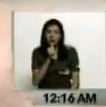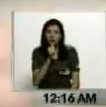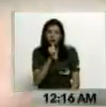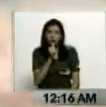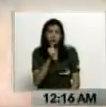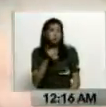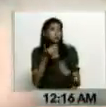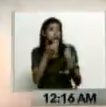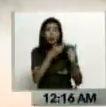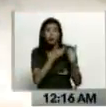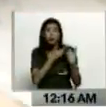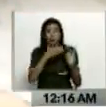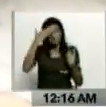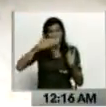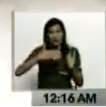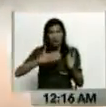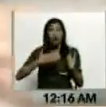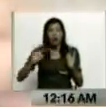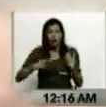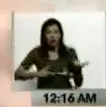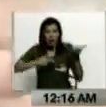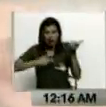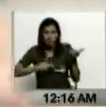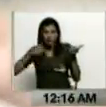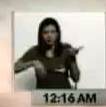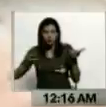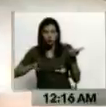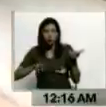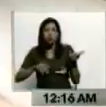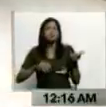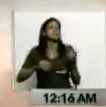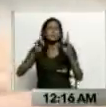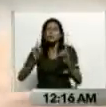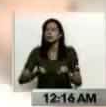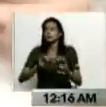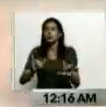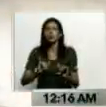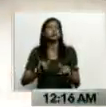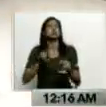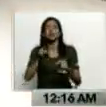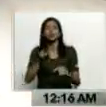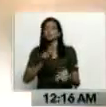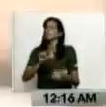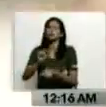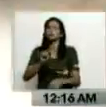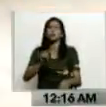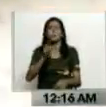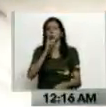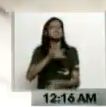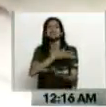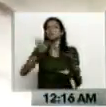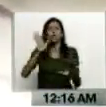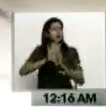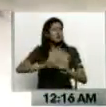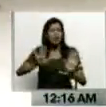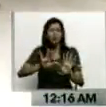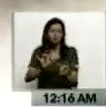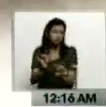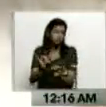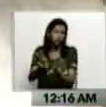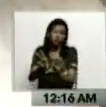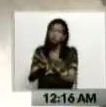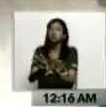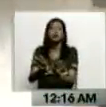las armas de la República en sumano en algún cuartel de Venezuela diga Mira maduro te vas para el chic